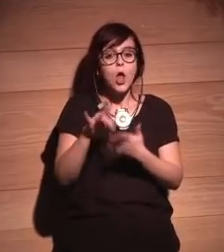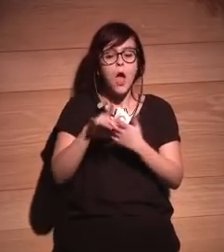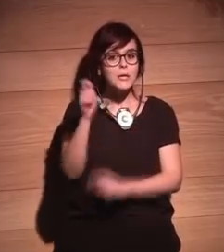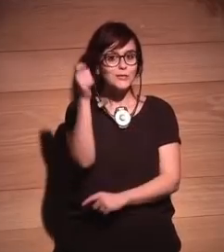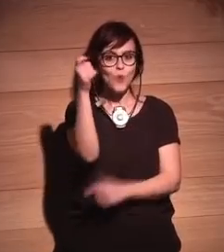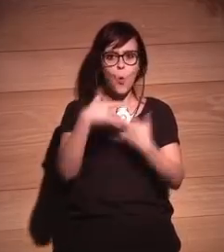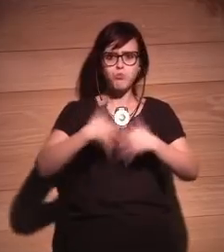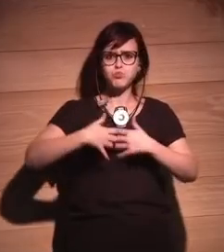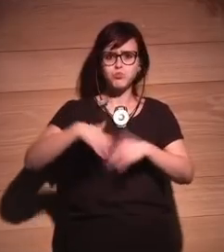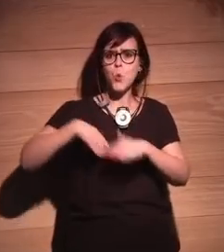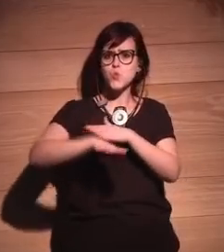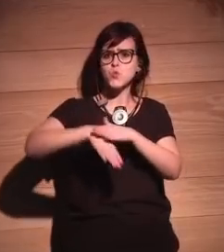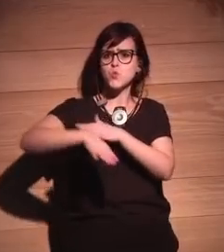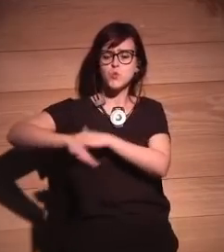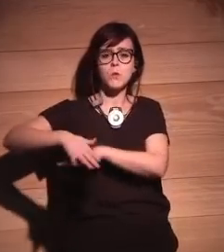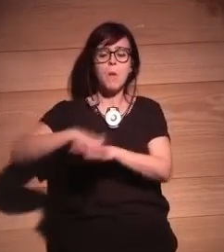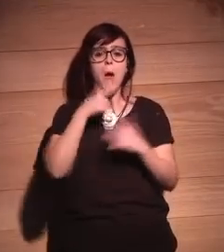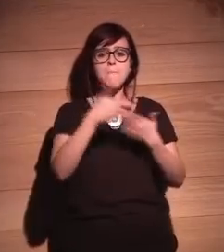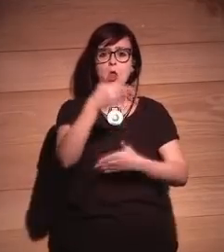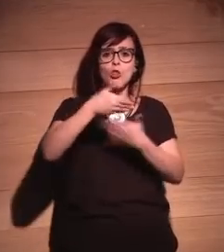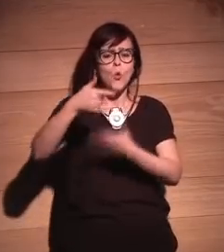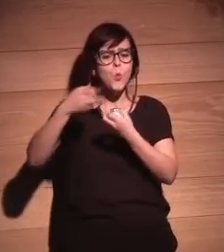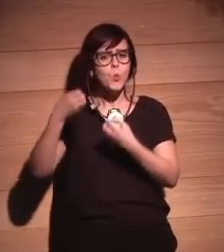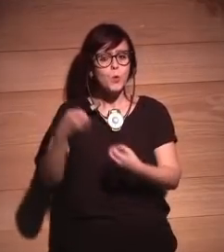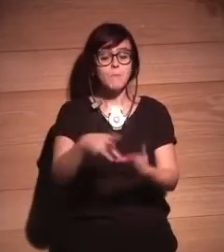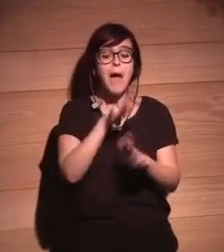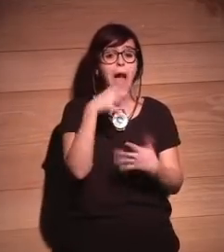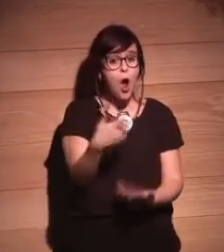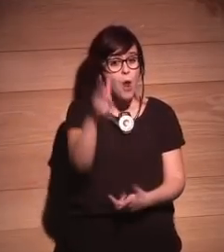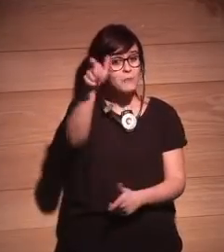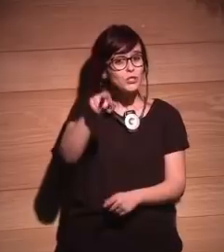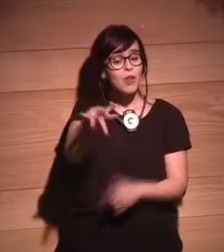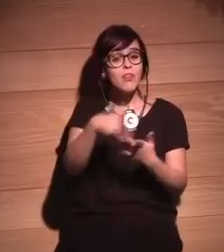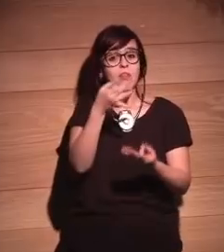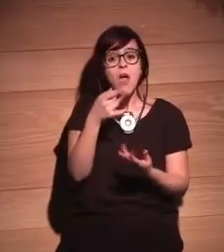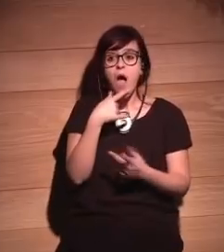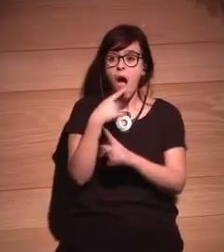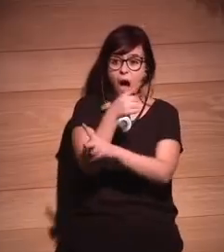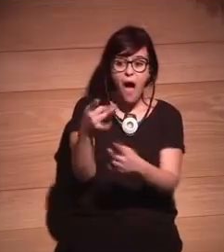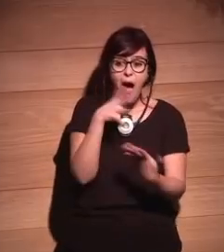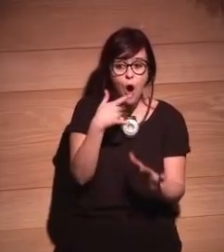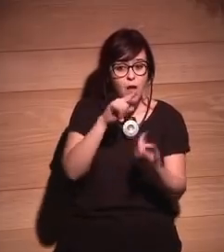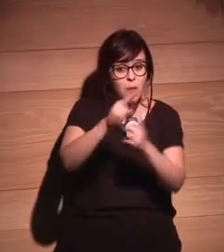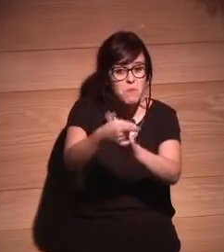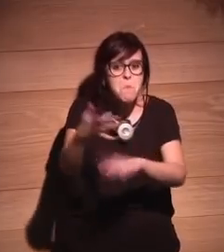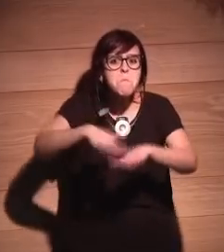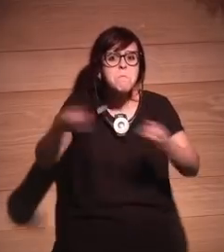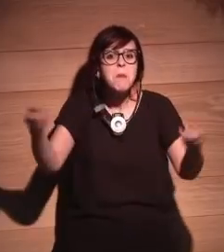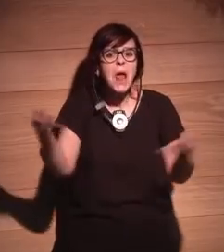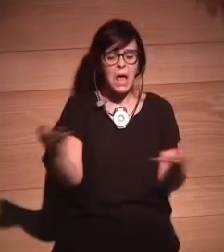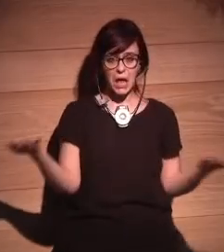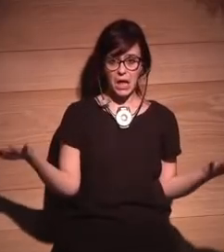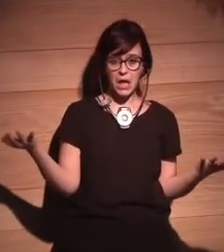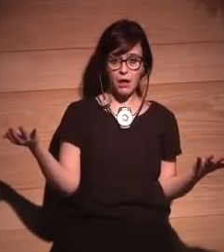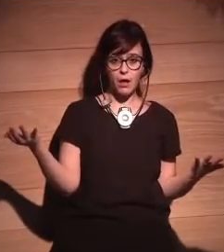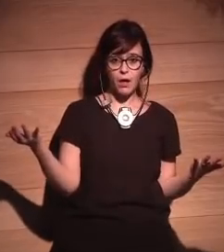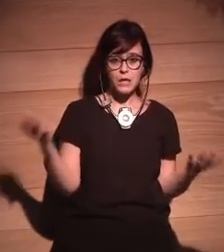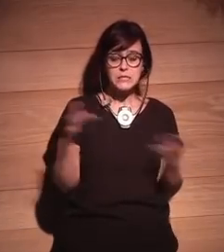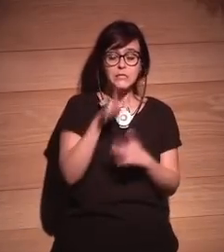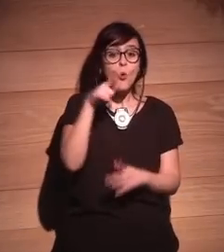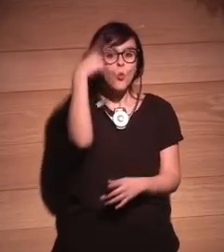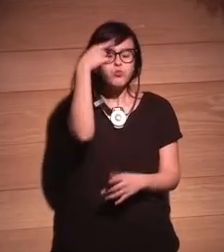éxito, fabricando cada día un periódico. Y tú a esos tipos les vas a contar que tienen que cambiar. ¿Cambiar para qué? Si es que les es